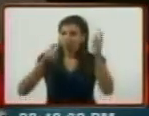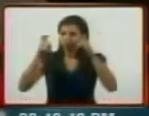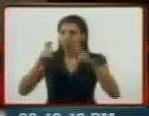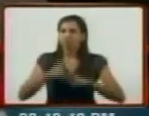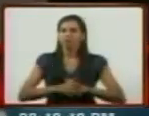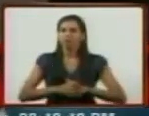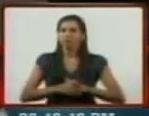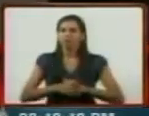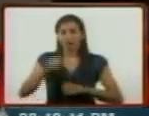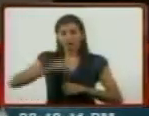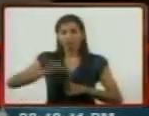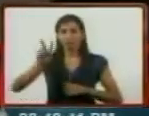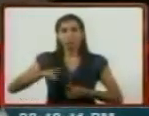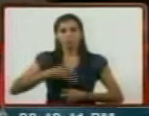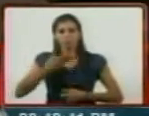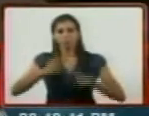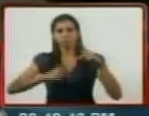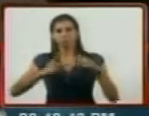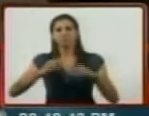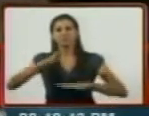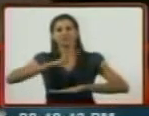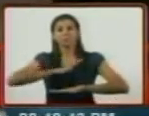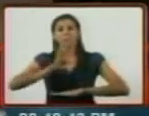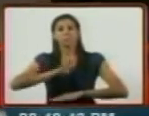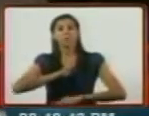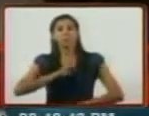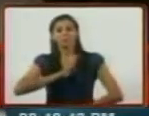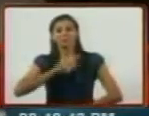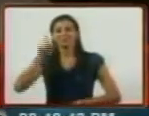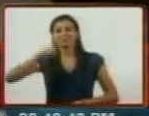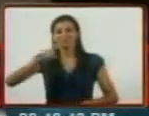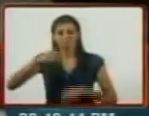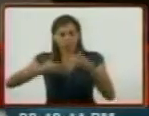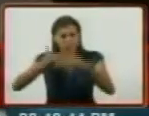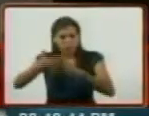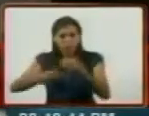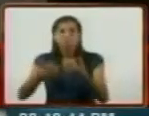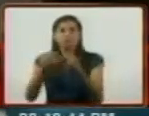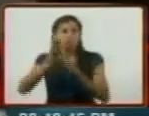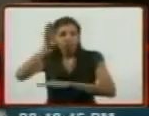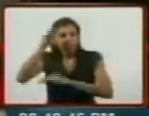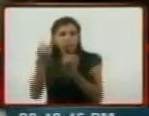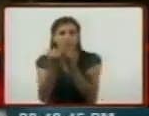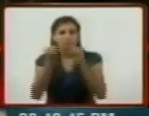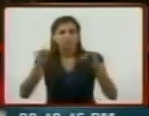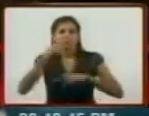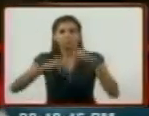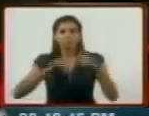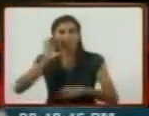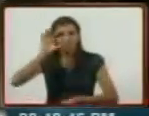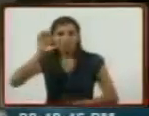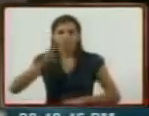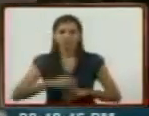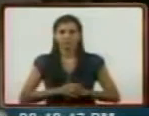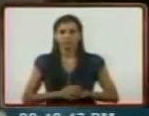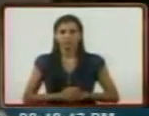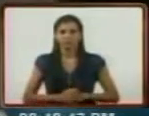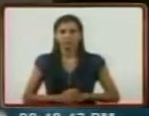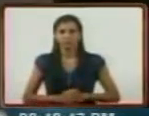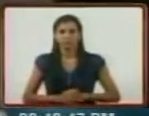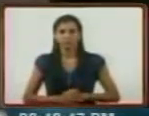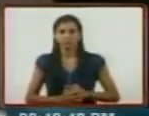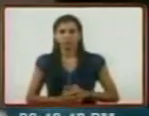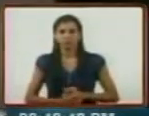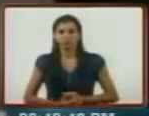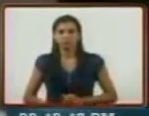en Venezuela producir para satisfacer nuestras necesidades y avanzar hacia la soberanía productiva en el país. Este proceso que se está teniendo también ratifica un poco